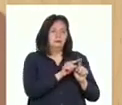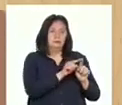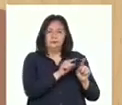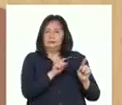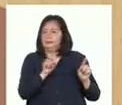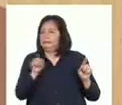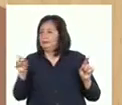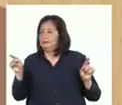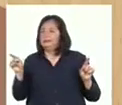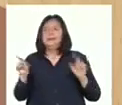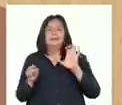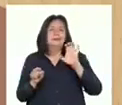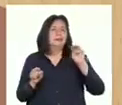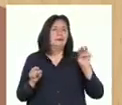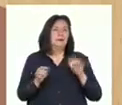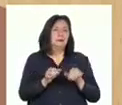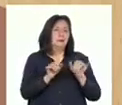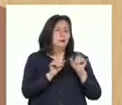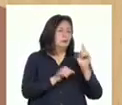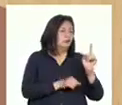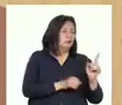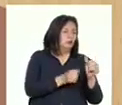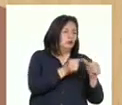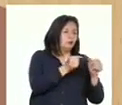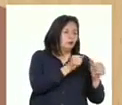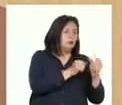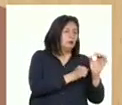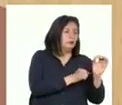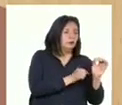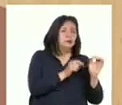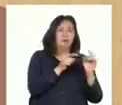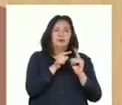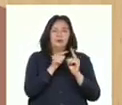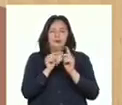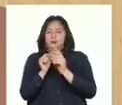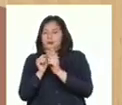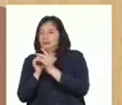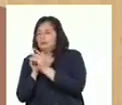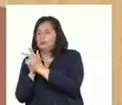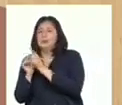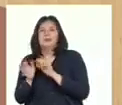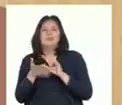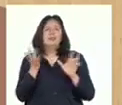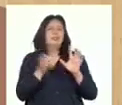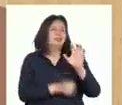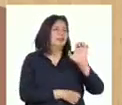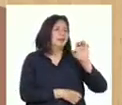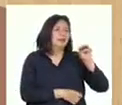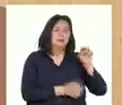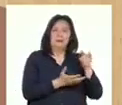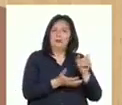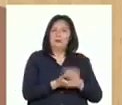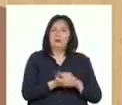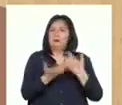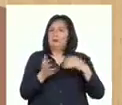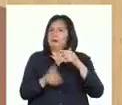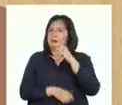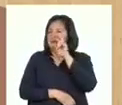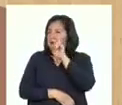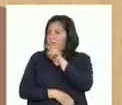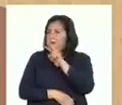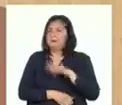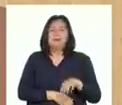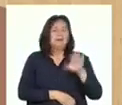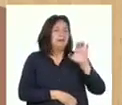son los centímetros. La distancia entre estos números pequeños y los otros se llaman centímetros. Como hemos visto,